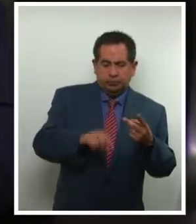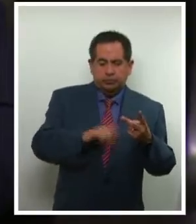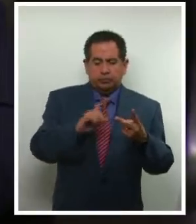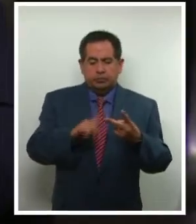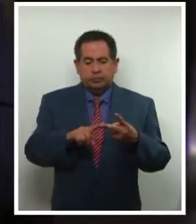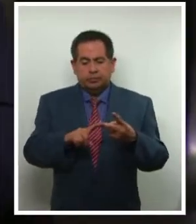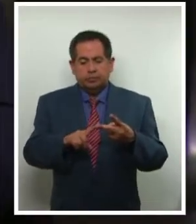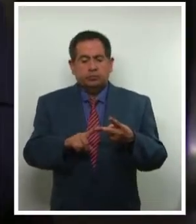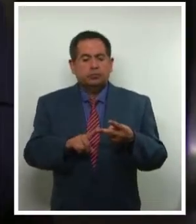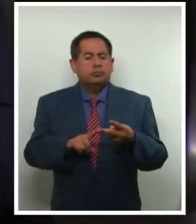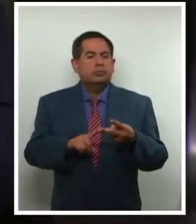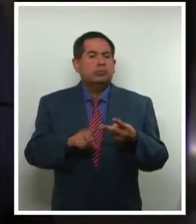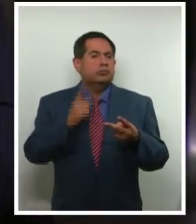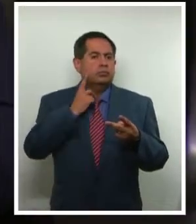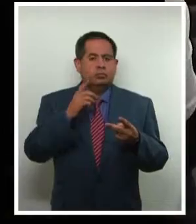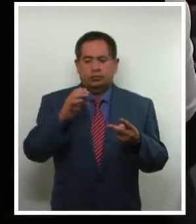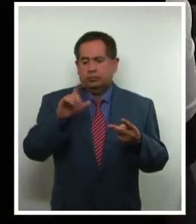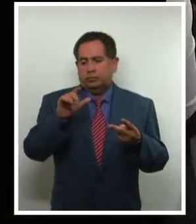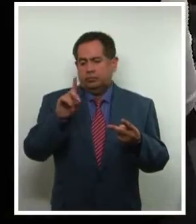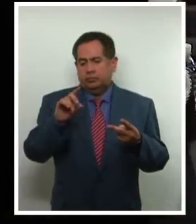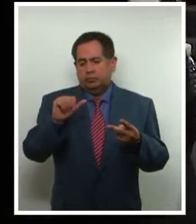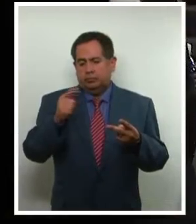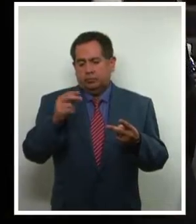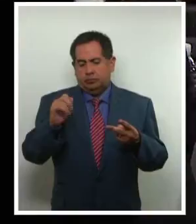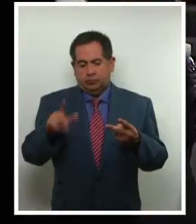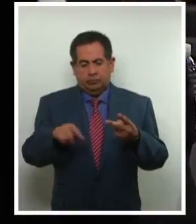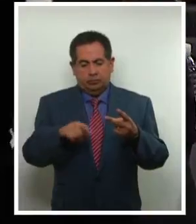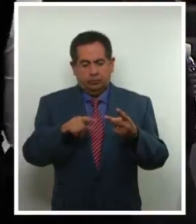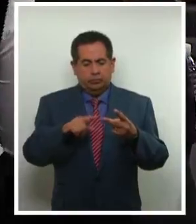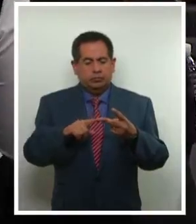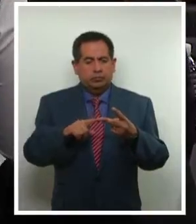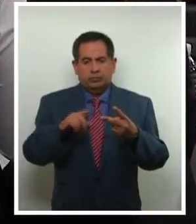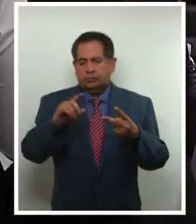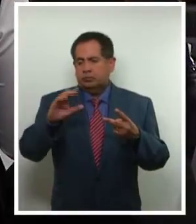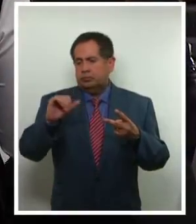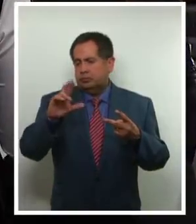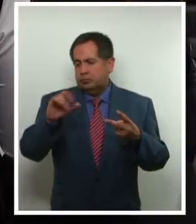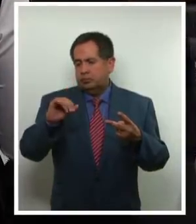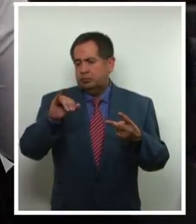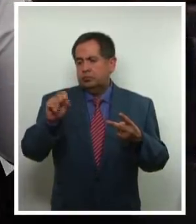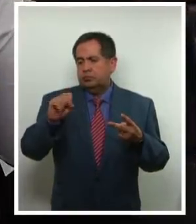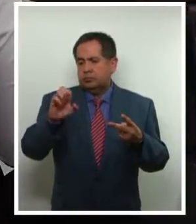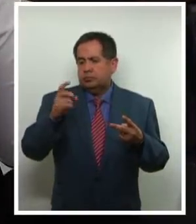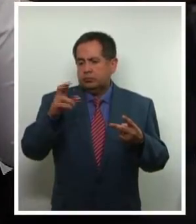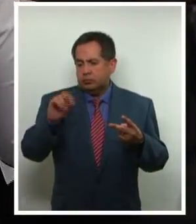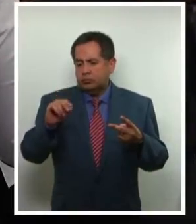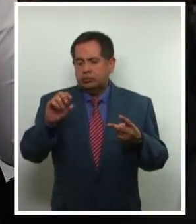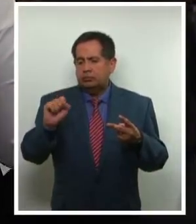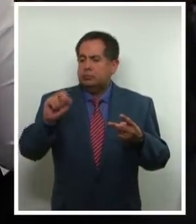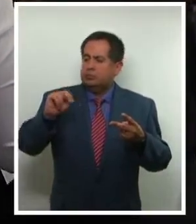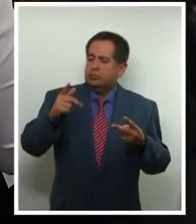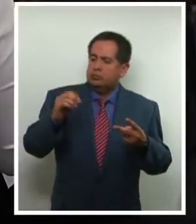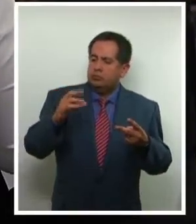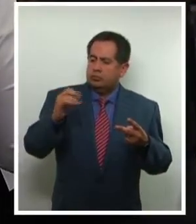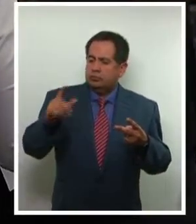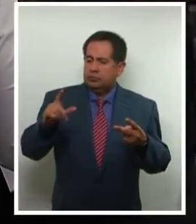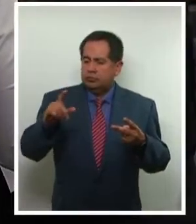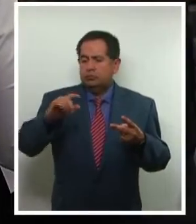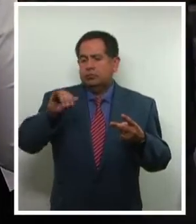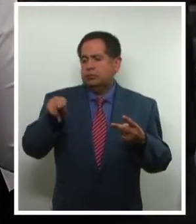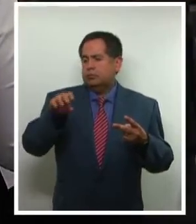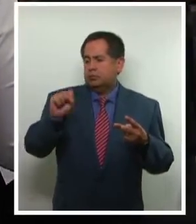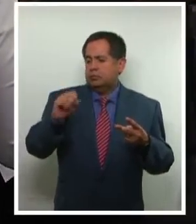que presenta la diputada Claudia Aguilar, Dolores Padierna, Clara Brugada, José Eduardo Escobedo, Santiago Krill y Jesús Ramírez